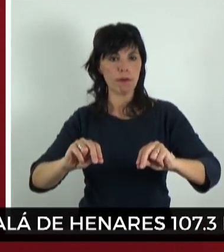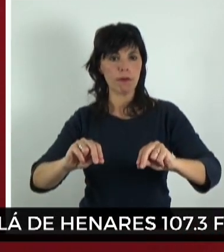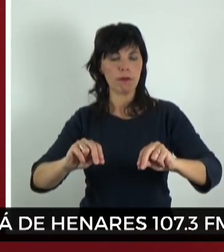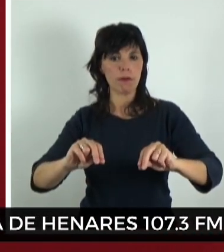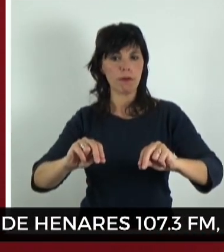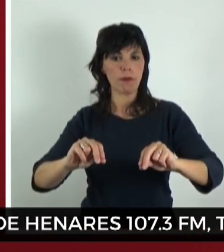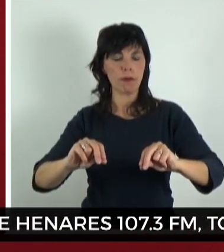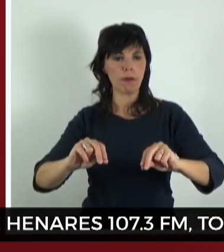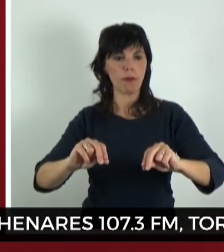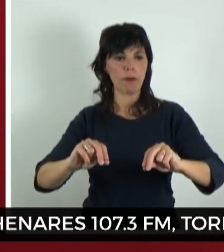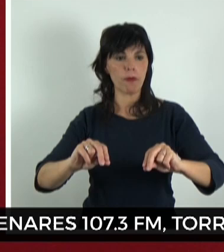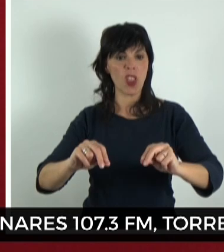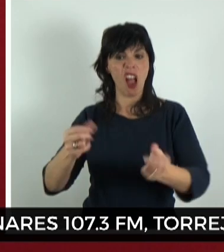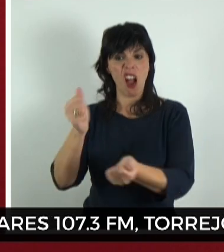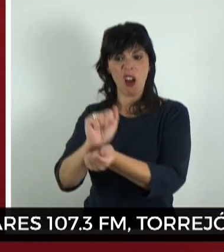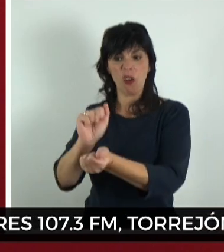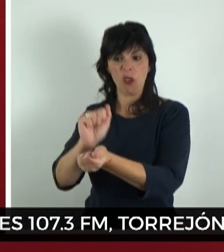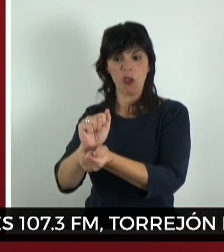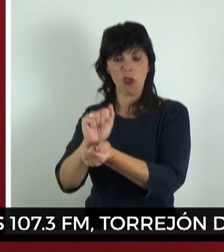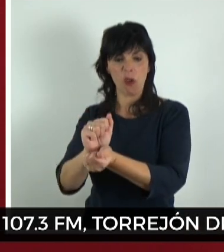el punto final a la condenación,